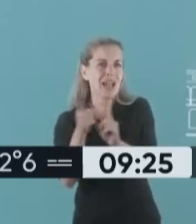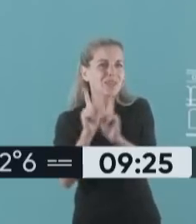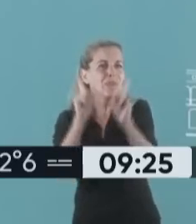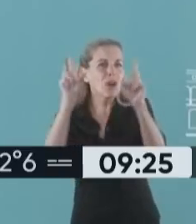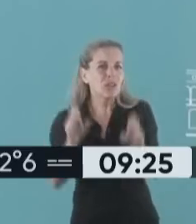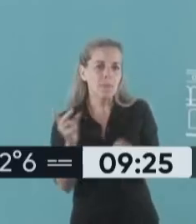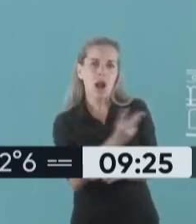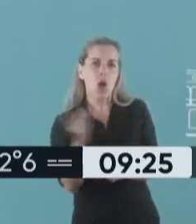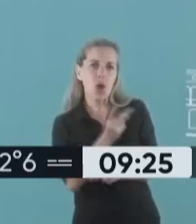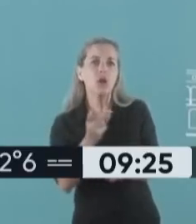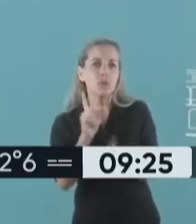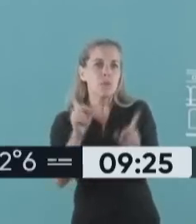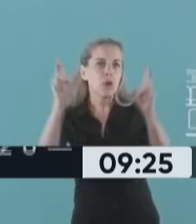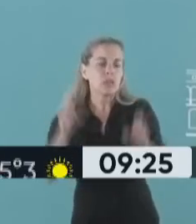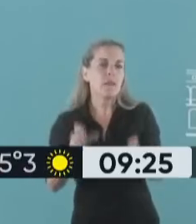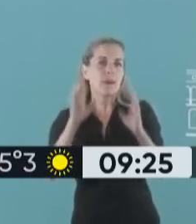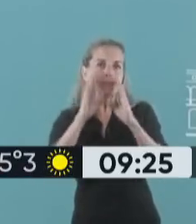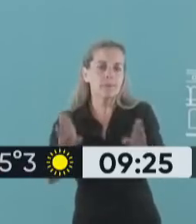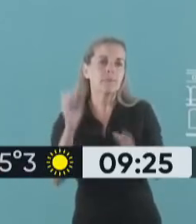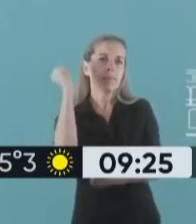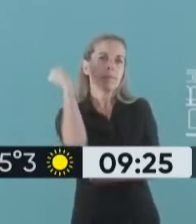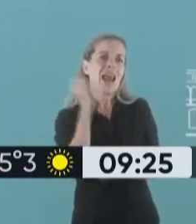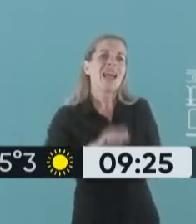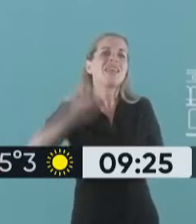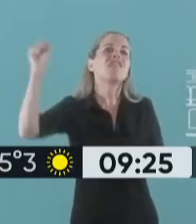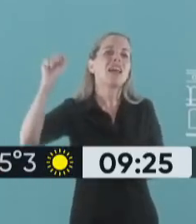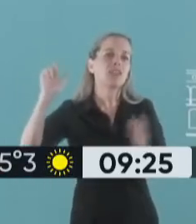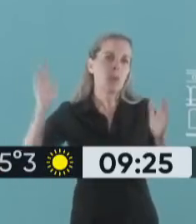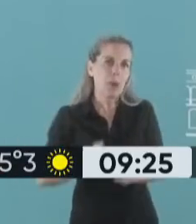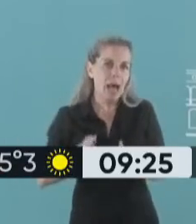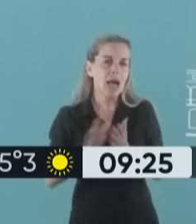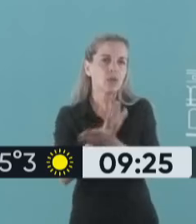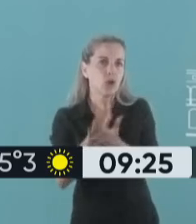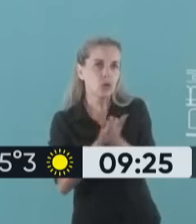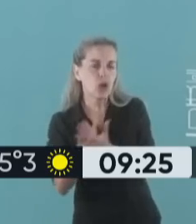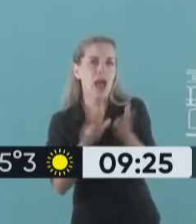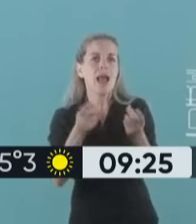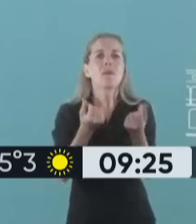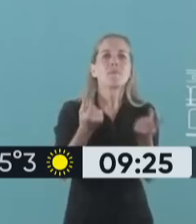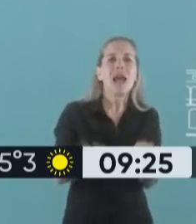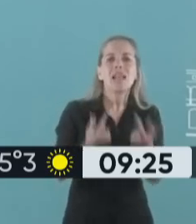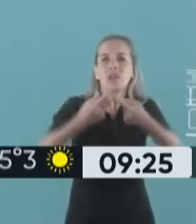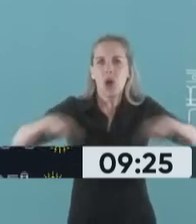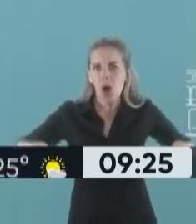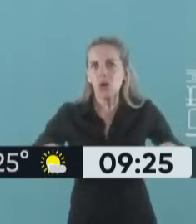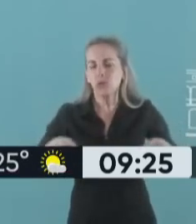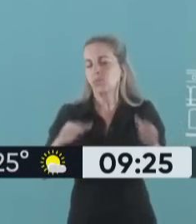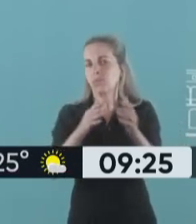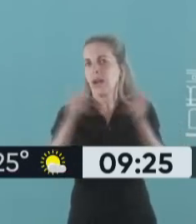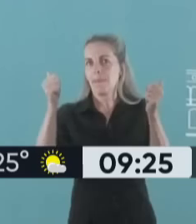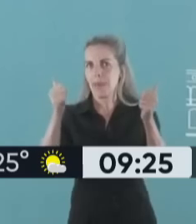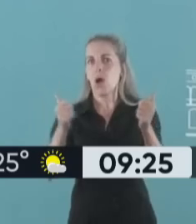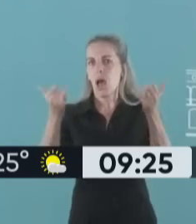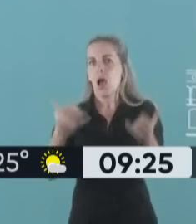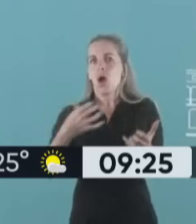el mismo compromiso de poder llevar esta situación adelante para que se solucione lo más pronto posible, digamos, ¿no? Nosotros